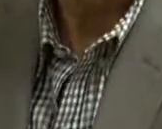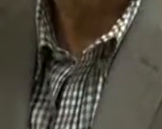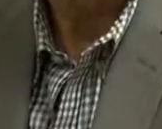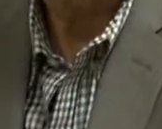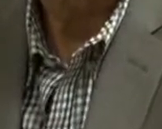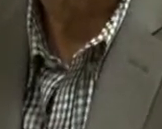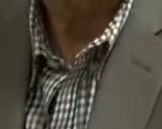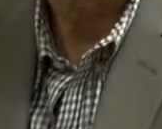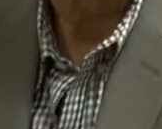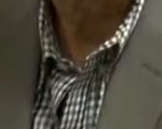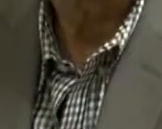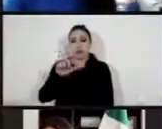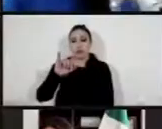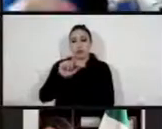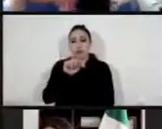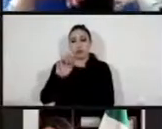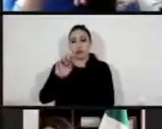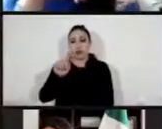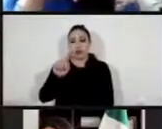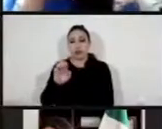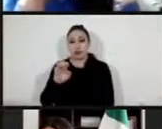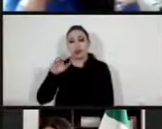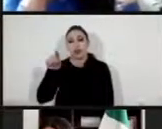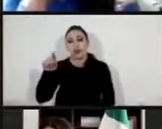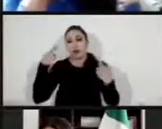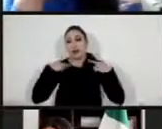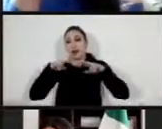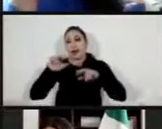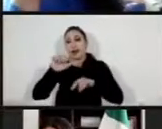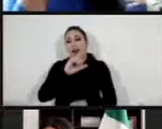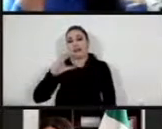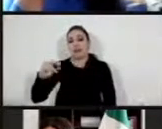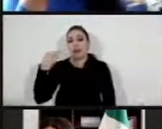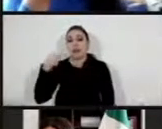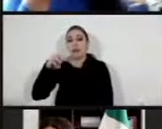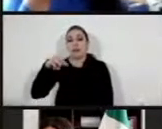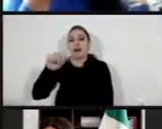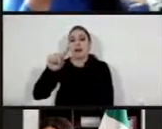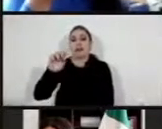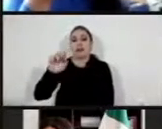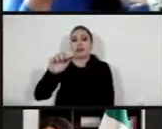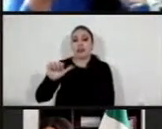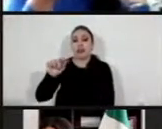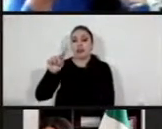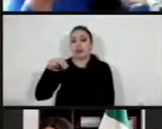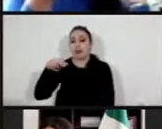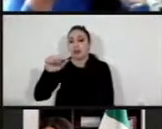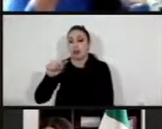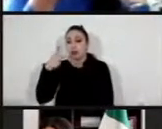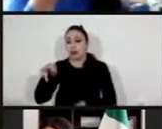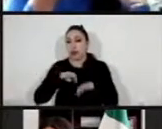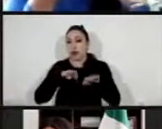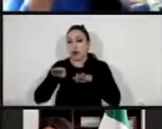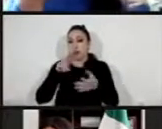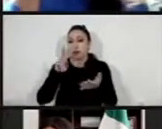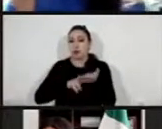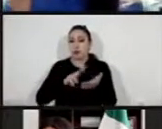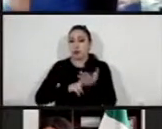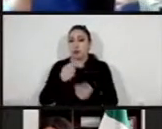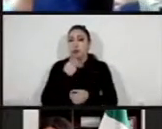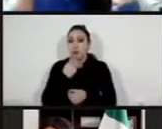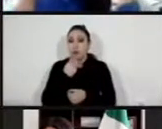Lisette Cotera de La Matatena, es un trabajo magnífico de formador